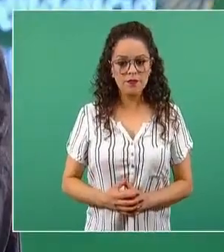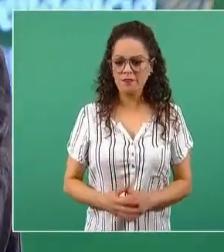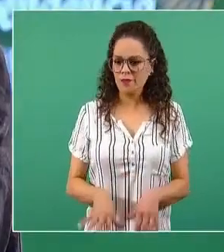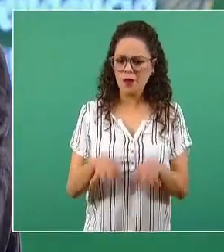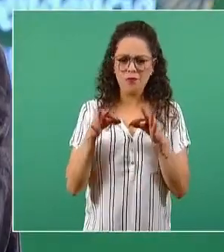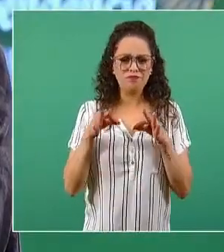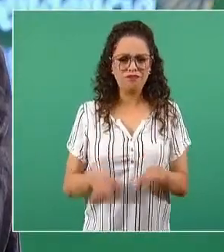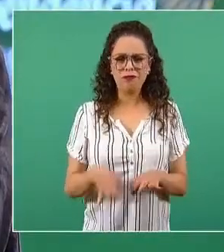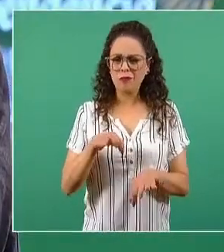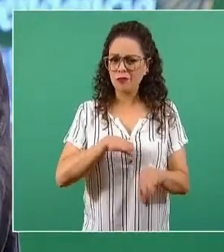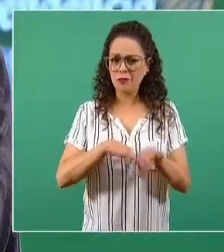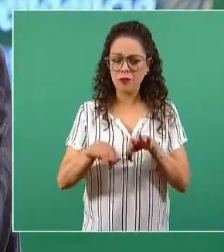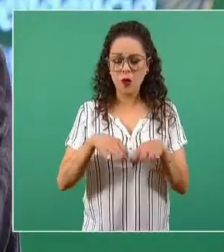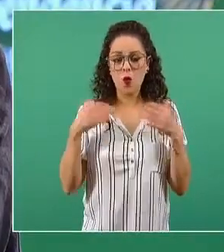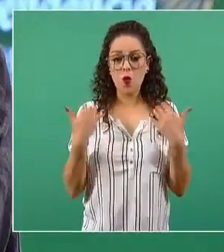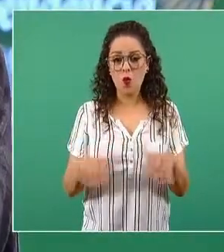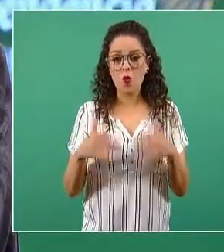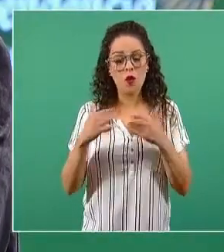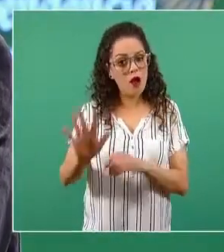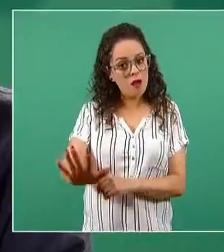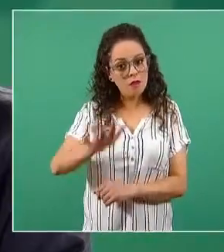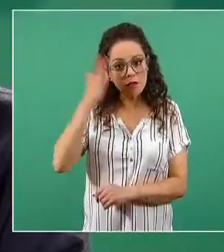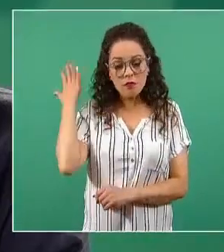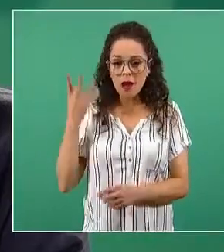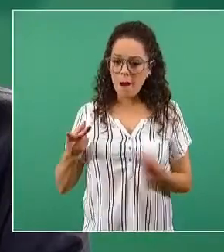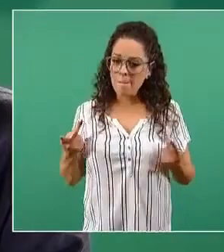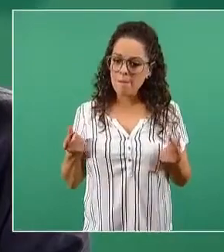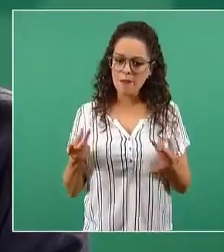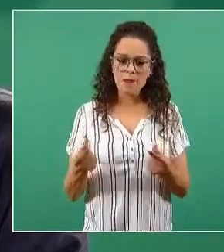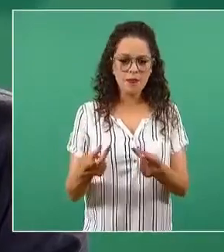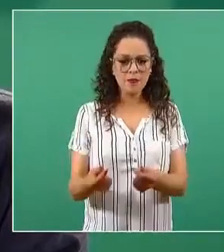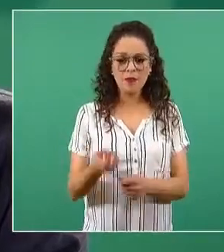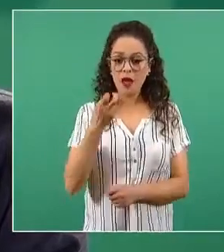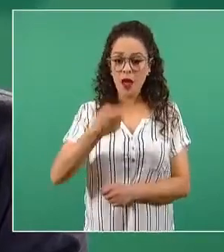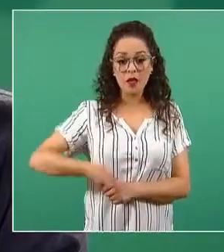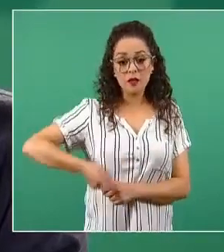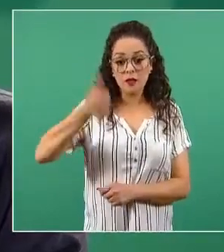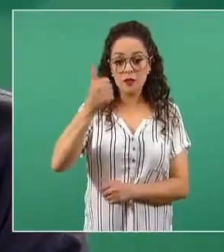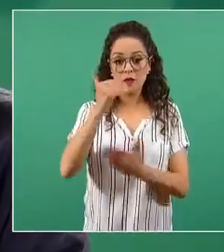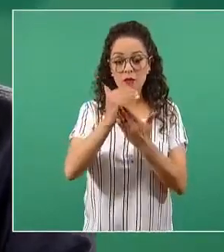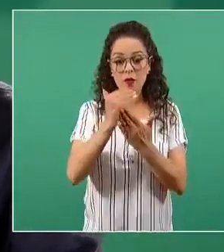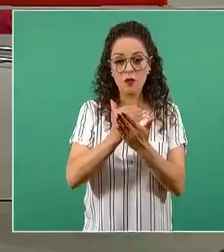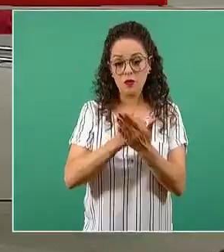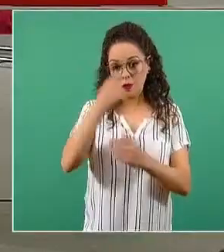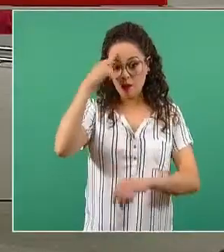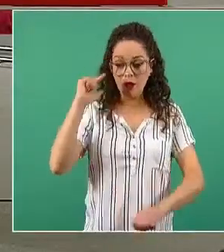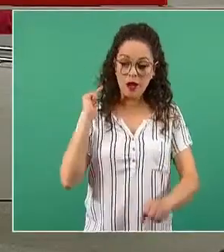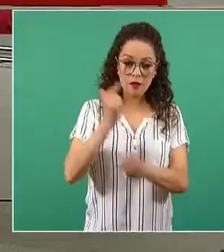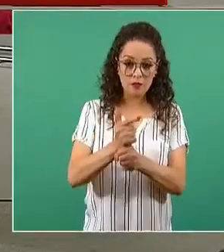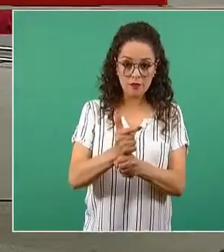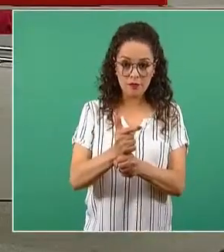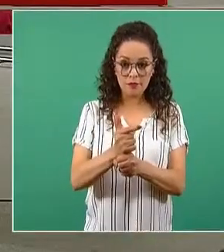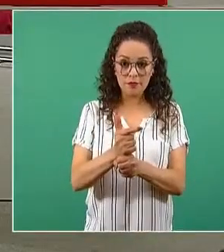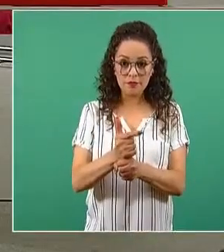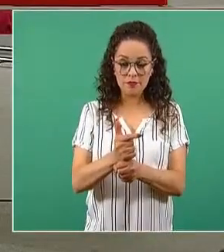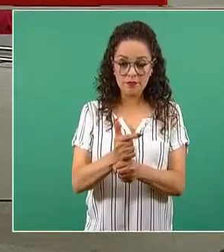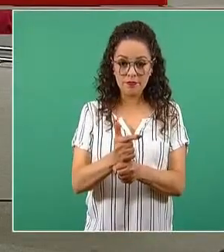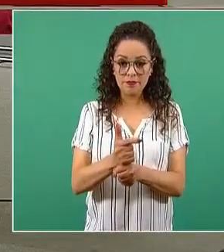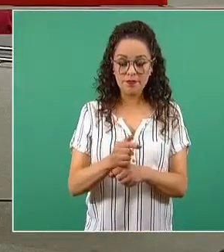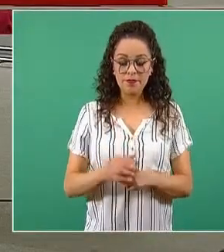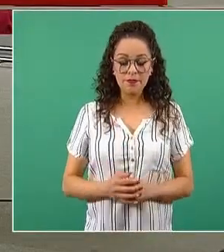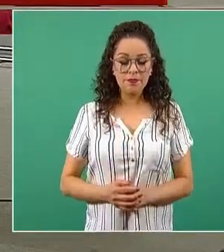trabajo magnífico y rápido, y tuvimos ese primer protocolo de diagnóstico. A